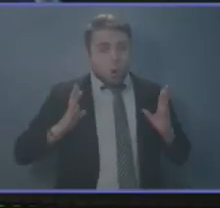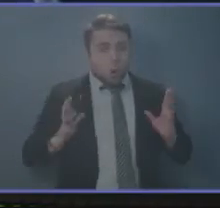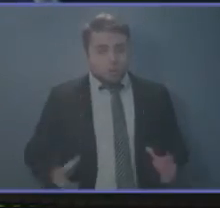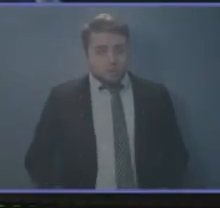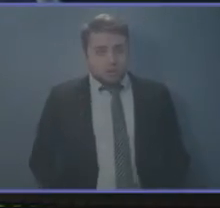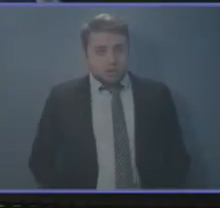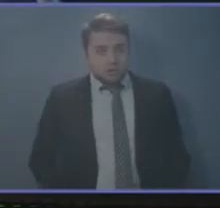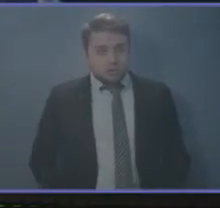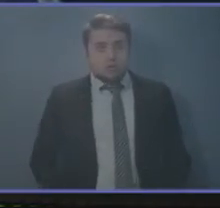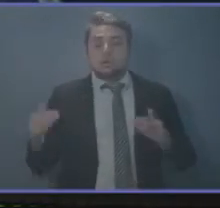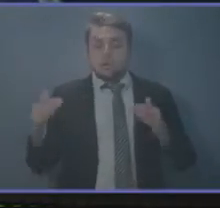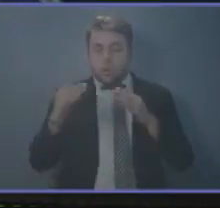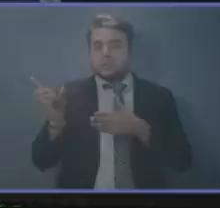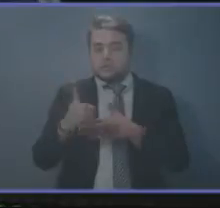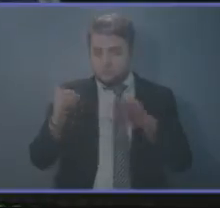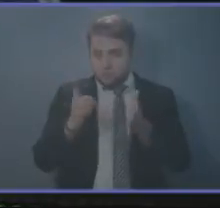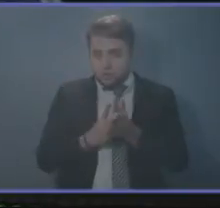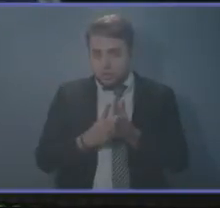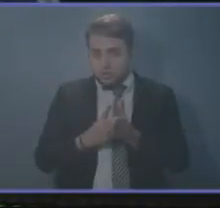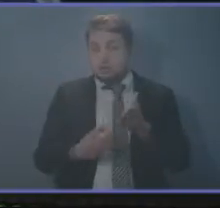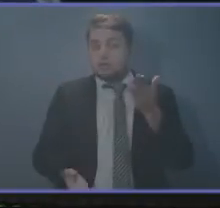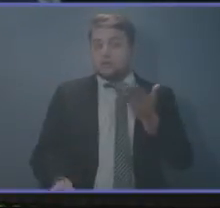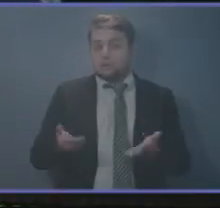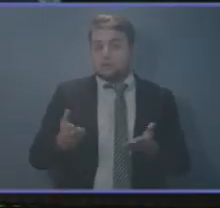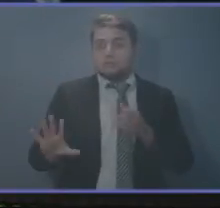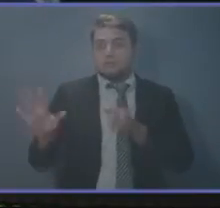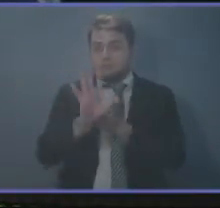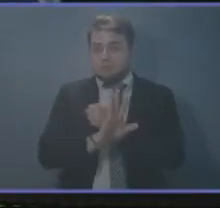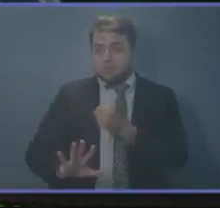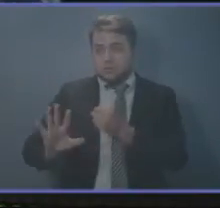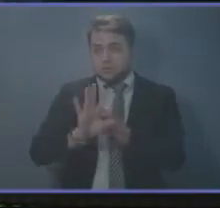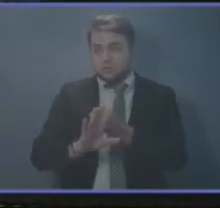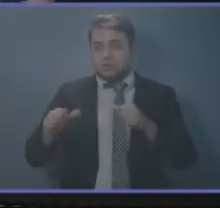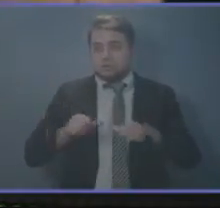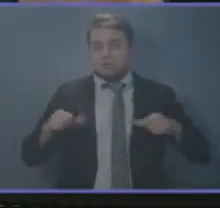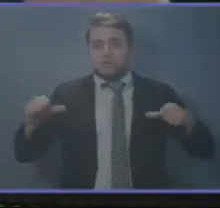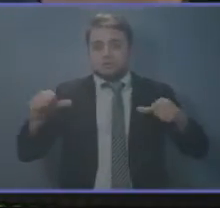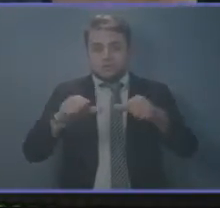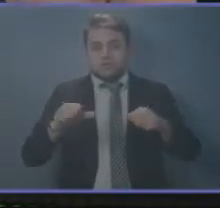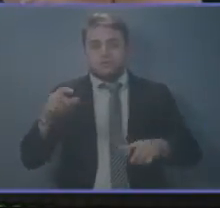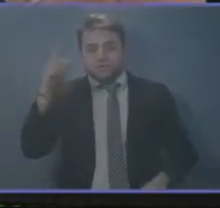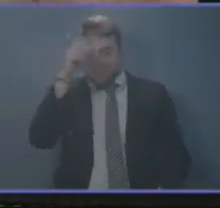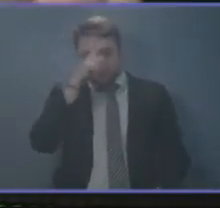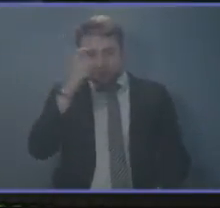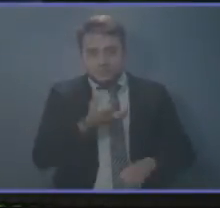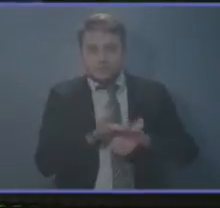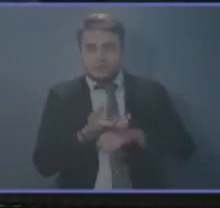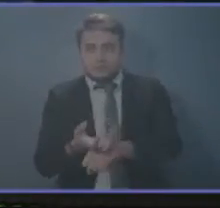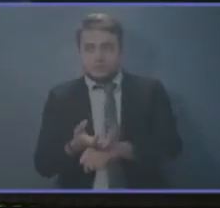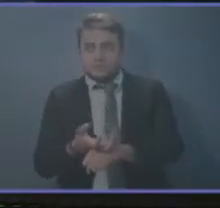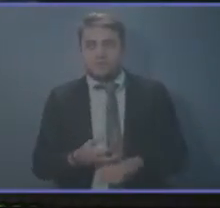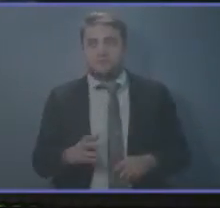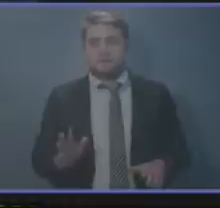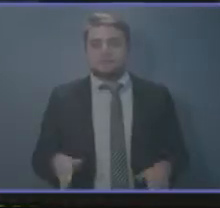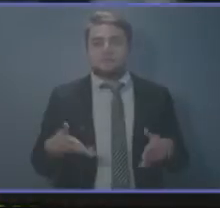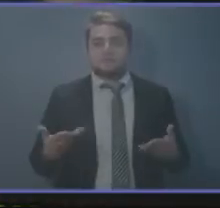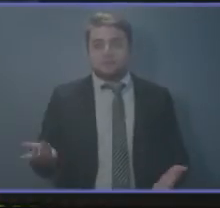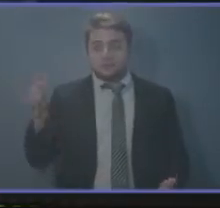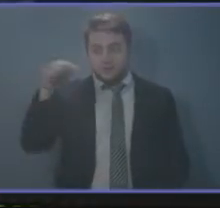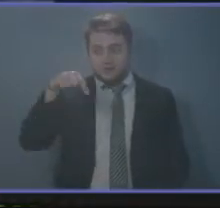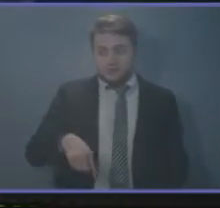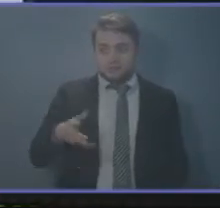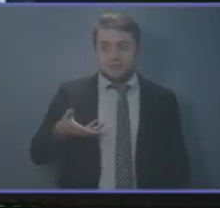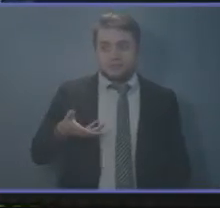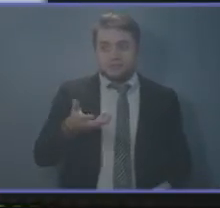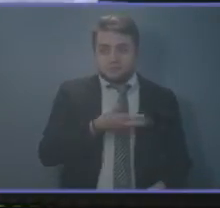incluyendo diputados, que protegen el sector transporte. Digo protegen porque en este caso estamos